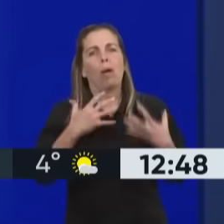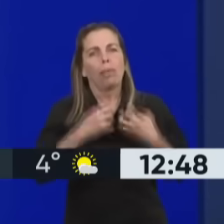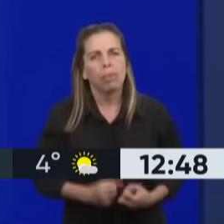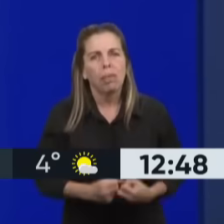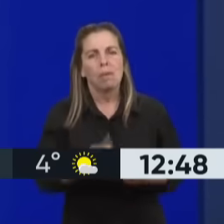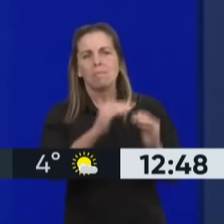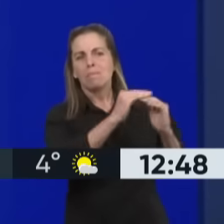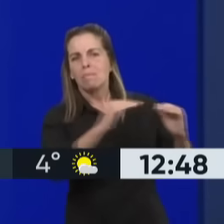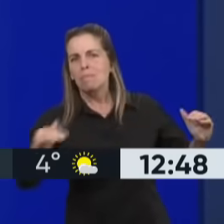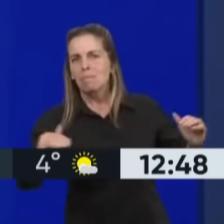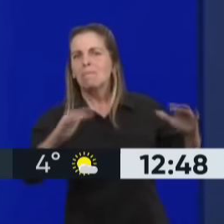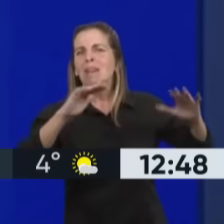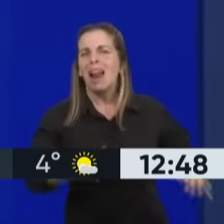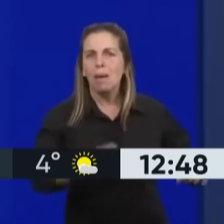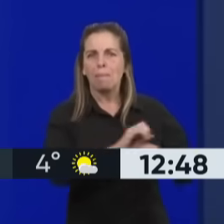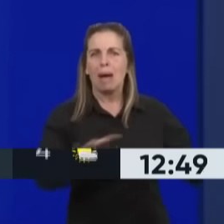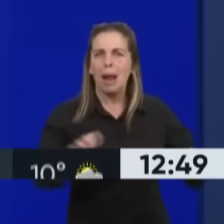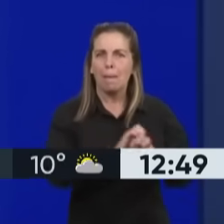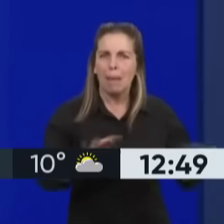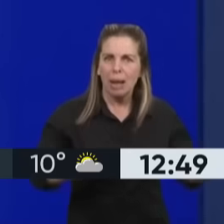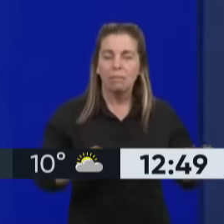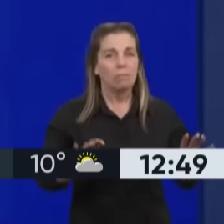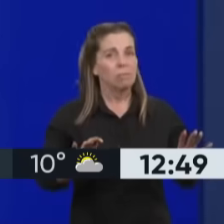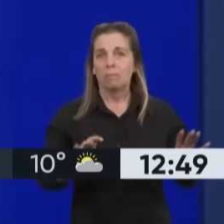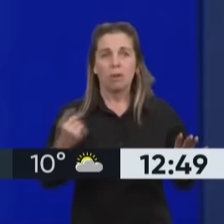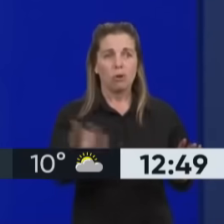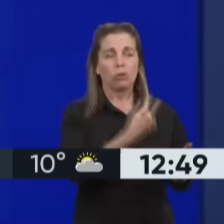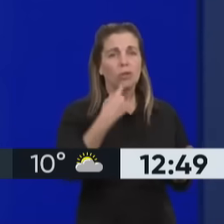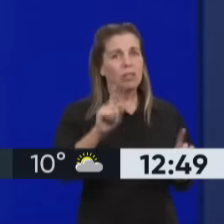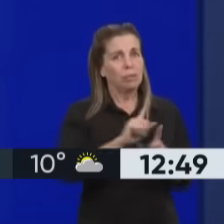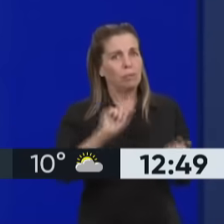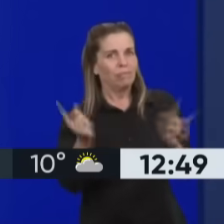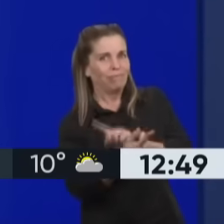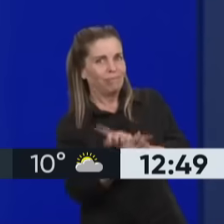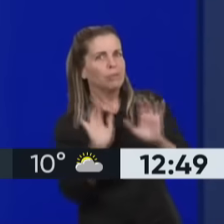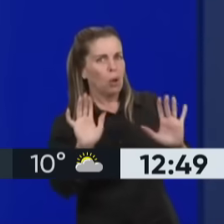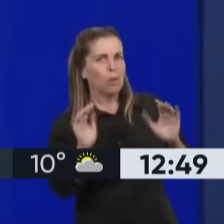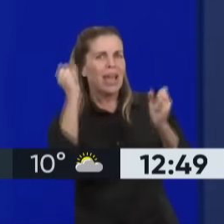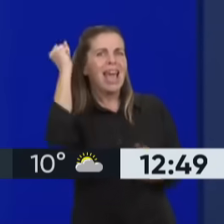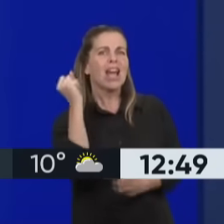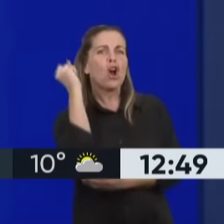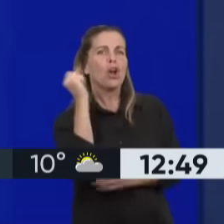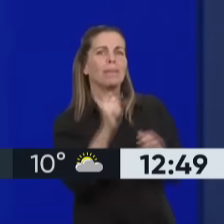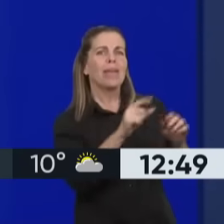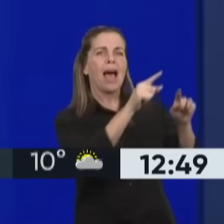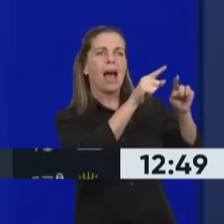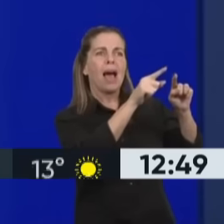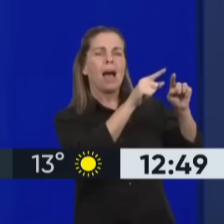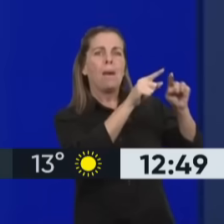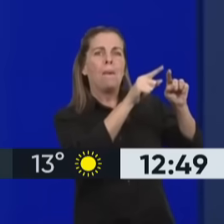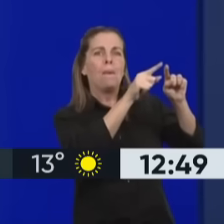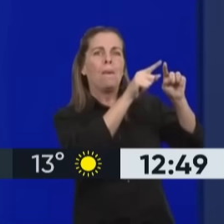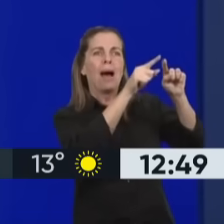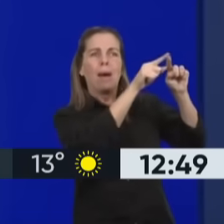Después, mientras que nosotros seguíamos insistiendo que iba a ser una B corta, empezaron con que en realidad era una L, que se